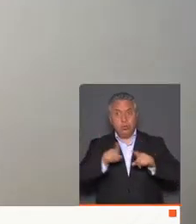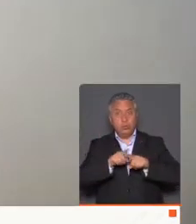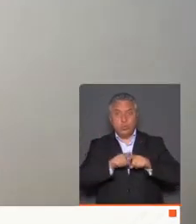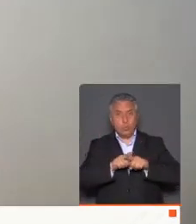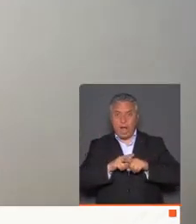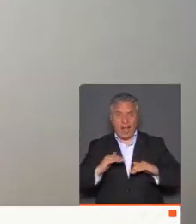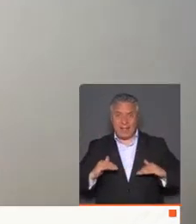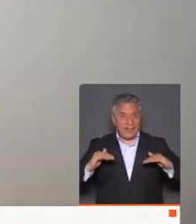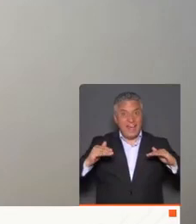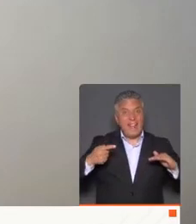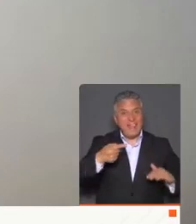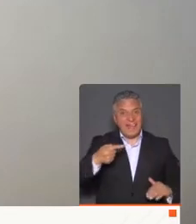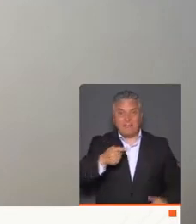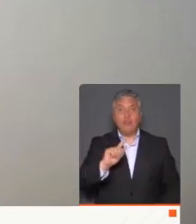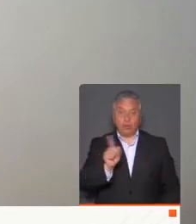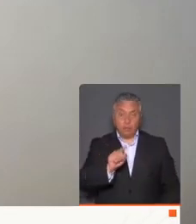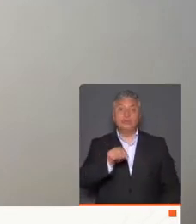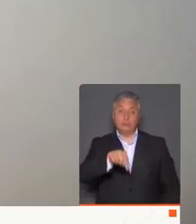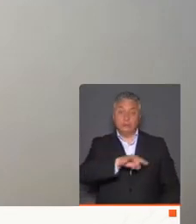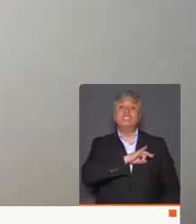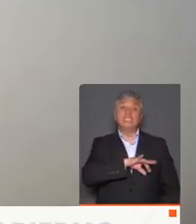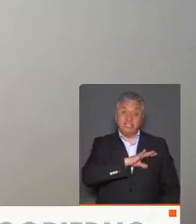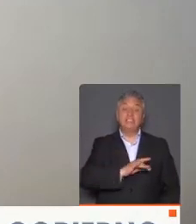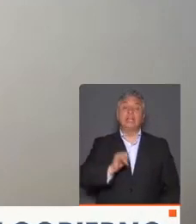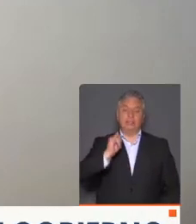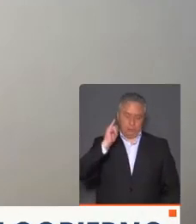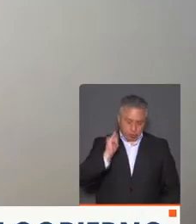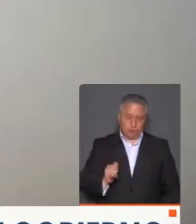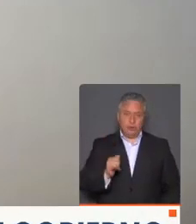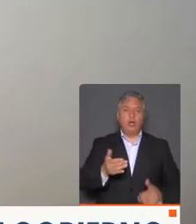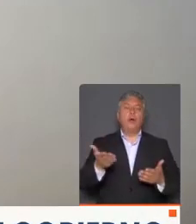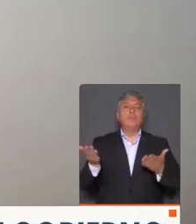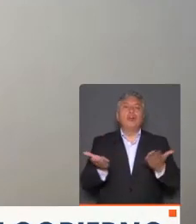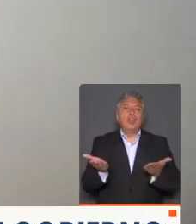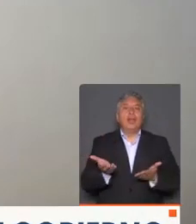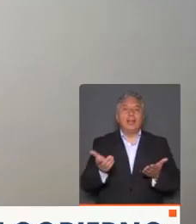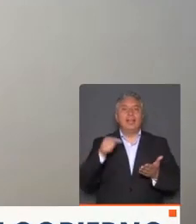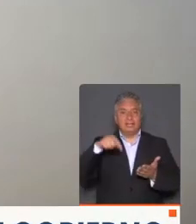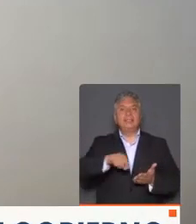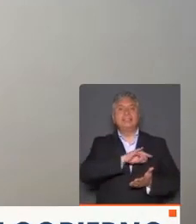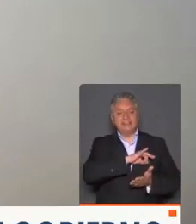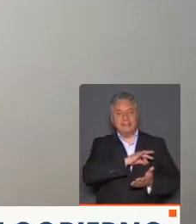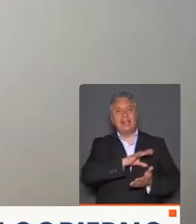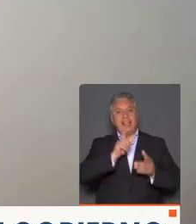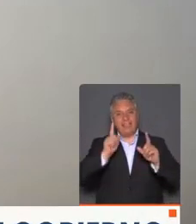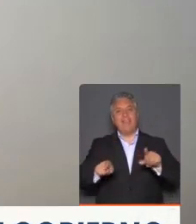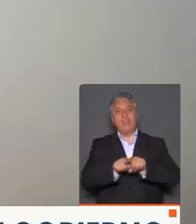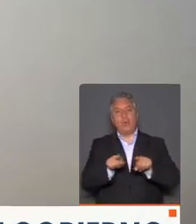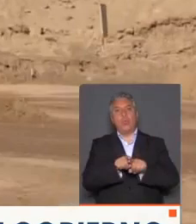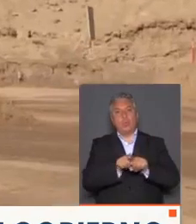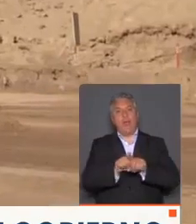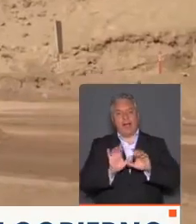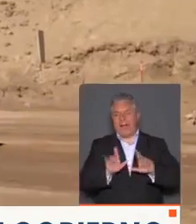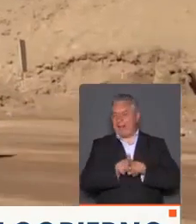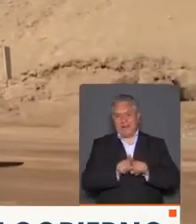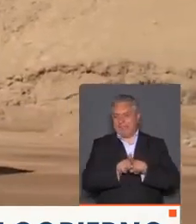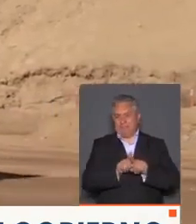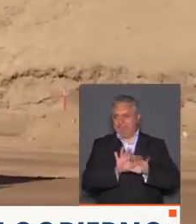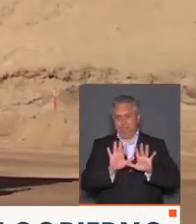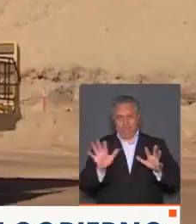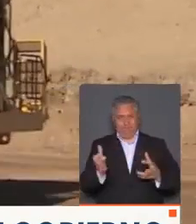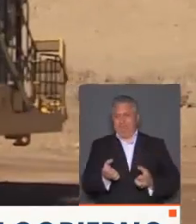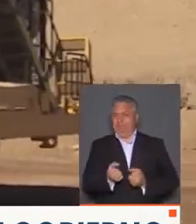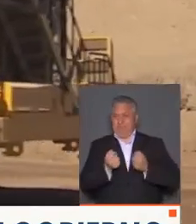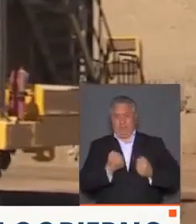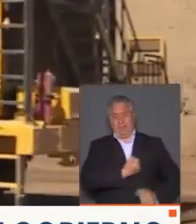en cambio chile sí lo va a ser fundamentalmente por el tema de que tiene que hacer un freno mucho más fuerte pero adicionalmente